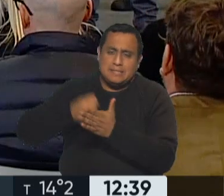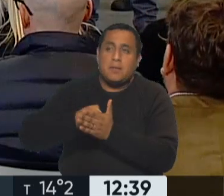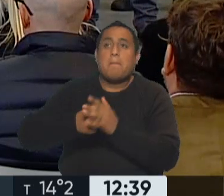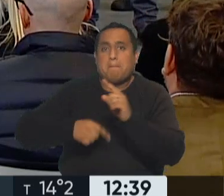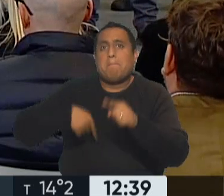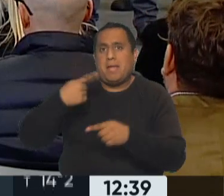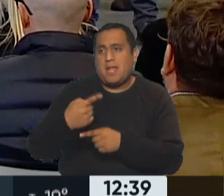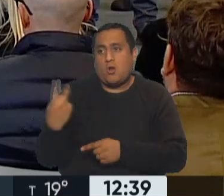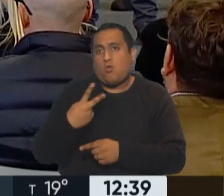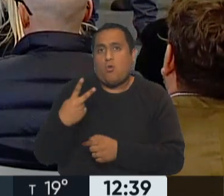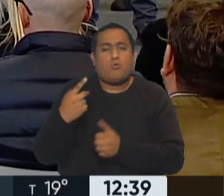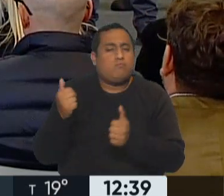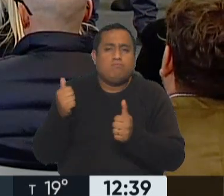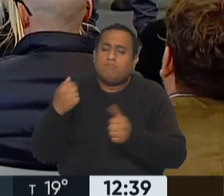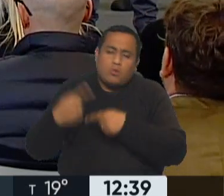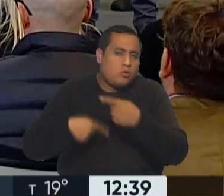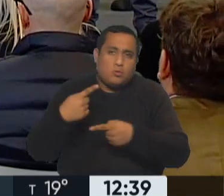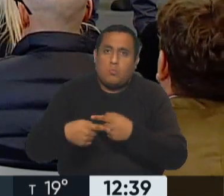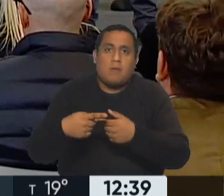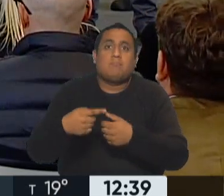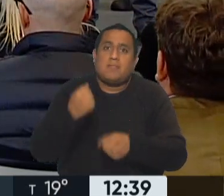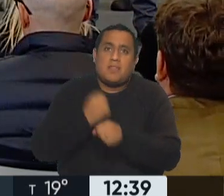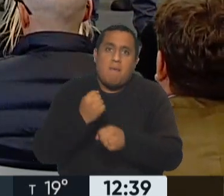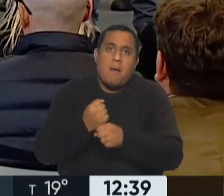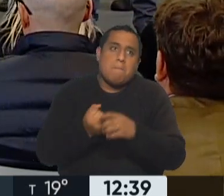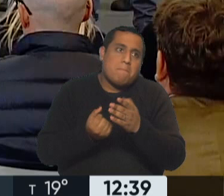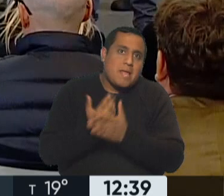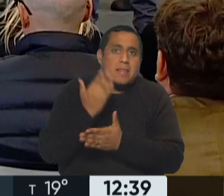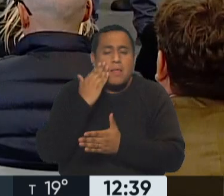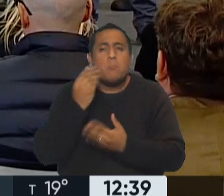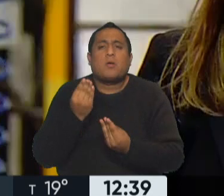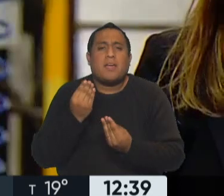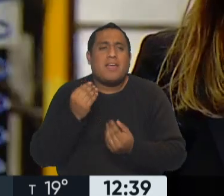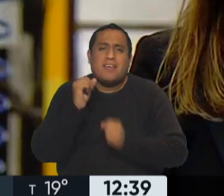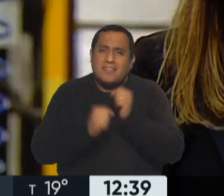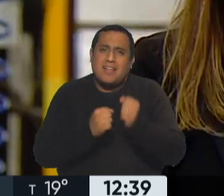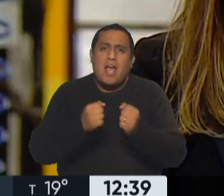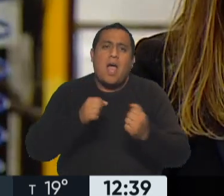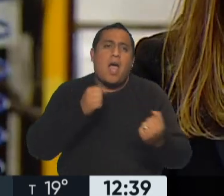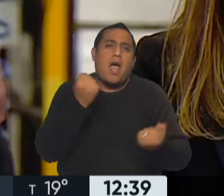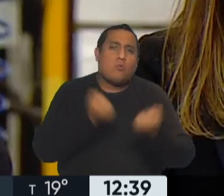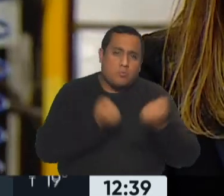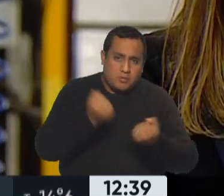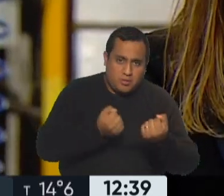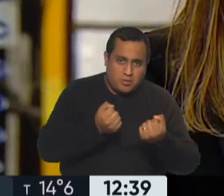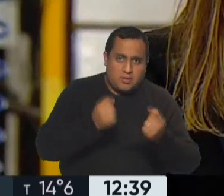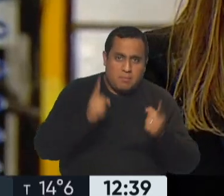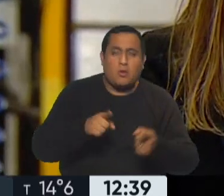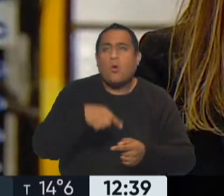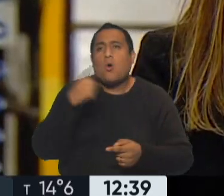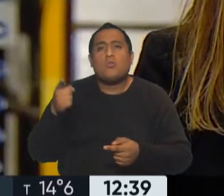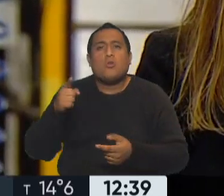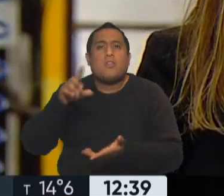Abel, doble turno hacemos, porque hacemos automotriz y hacemos anuncios con Afarte, con Tierra del